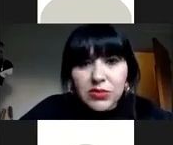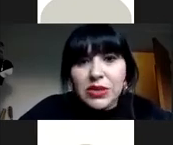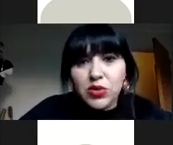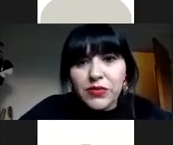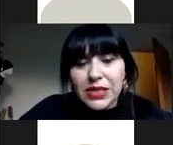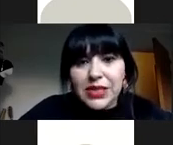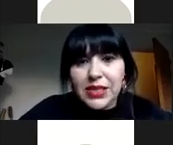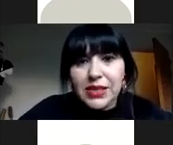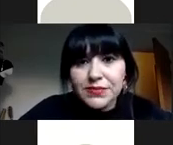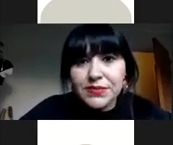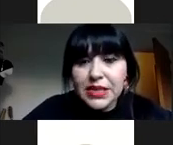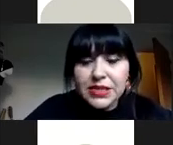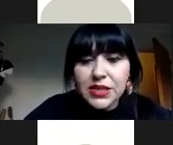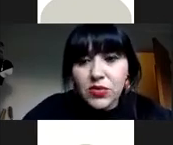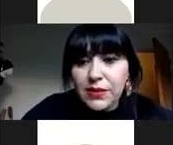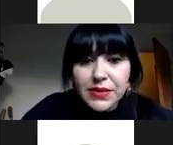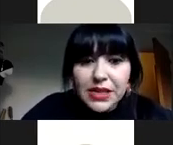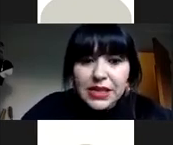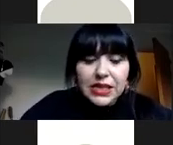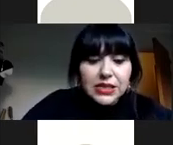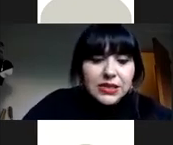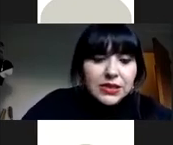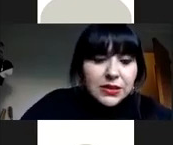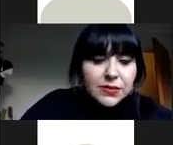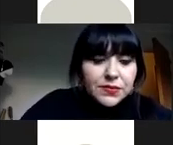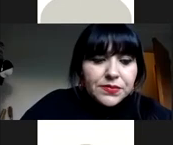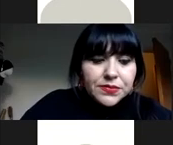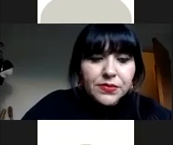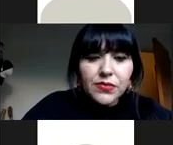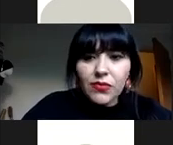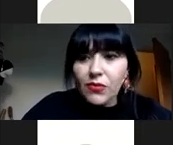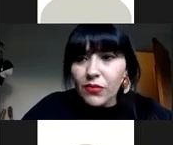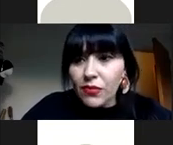es una súper buena estrategia, sin duda.